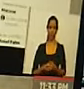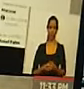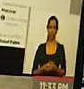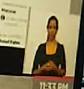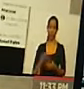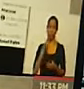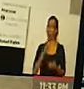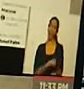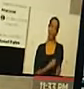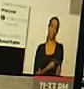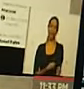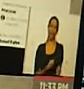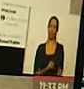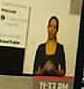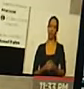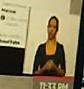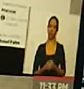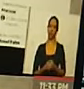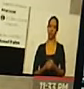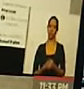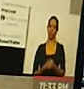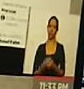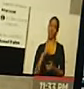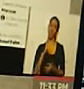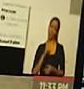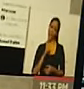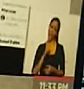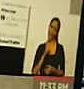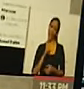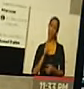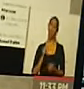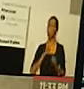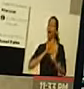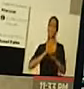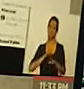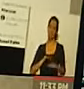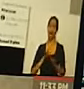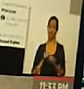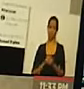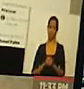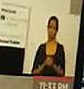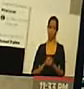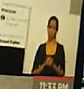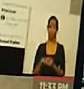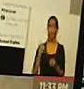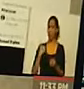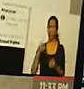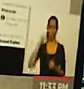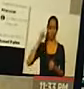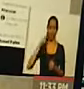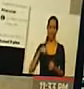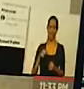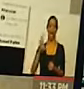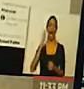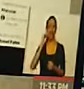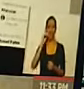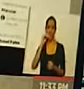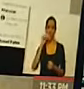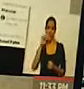Bueno, hermano, cuente con... duele, ¿no? Cuente con nosotros, ¿oyó? Cualquier cosa que necesite, habla con Daniel y